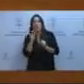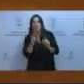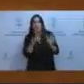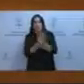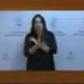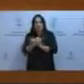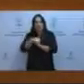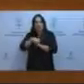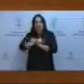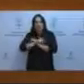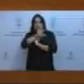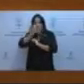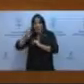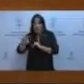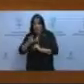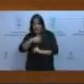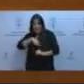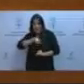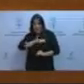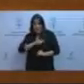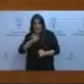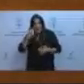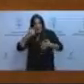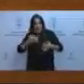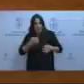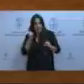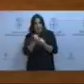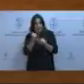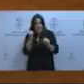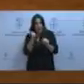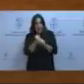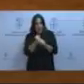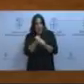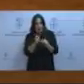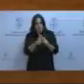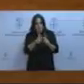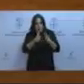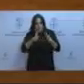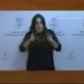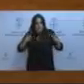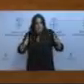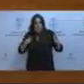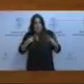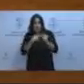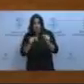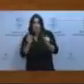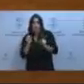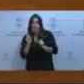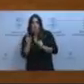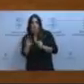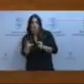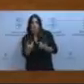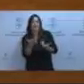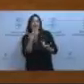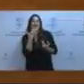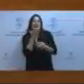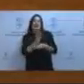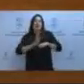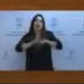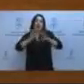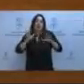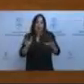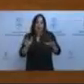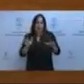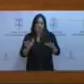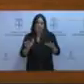lejos de las regiones españolas que crean realmente empleo en cantidad. Esto es muy sencillo de entender, con un ejemplo marinero. O sea, nosotros,